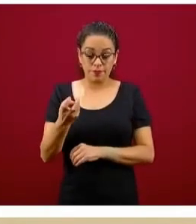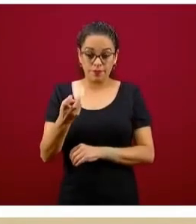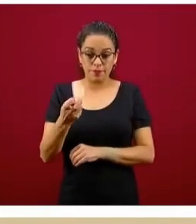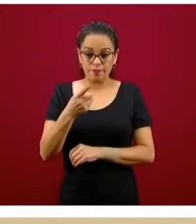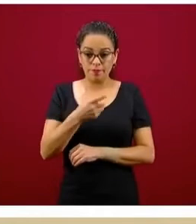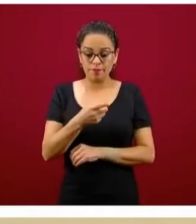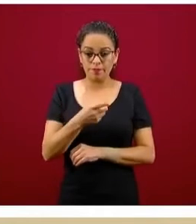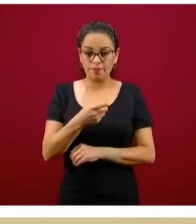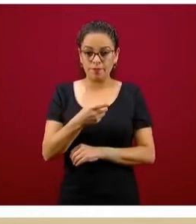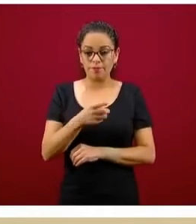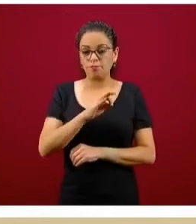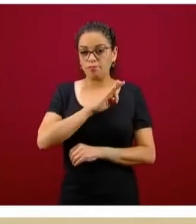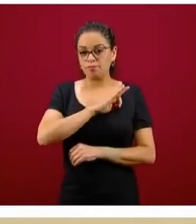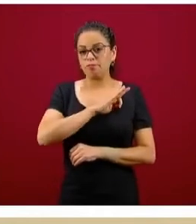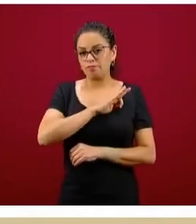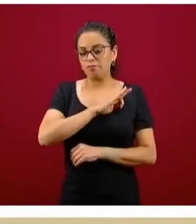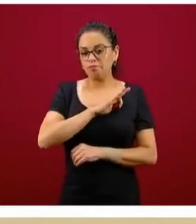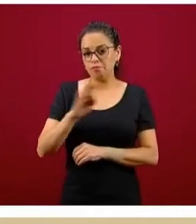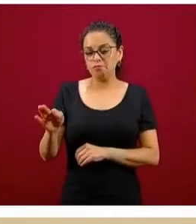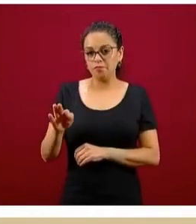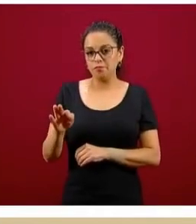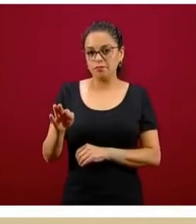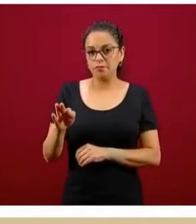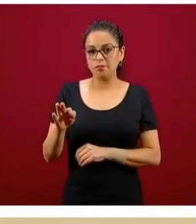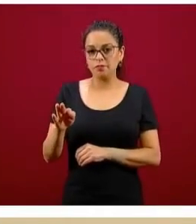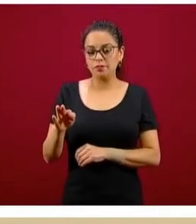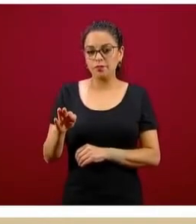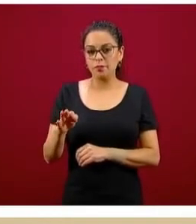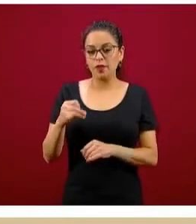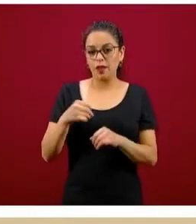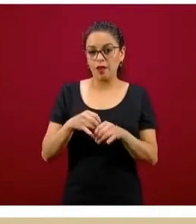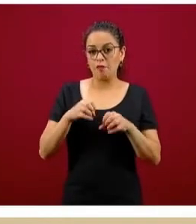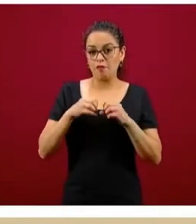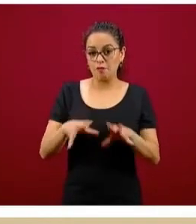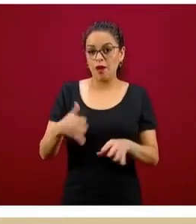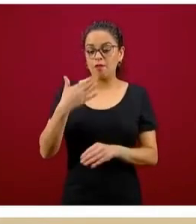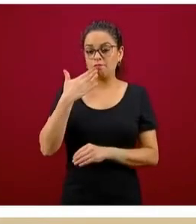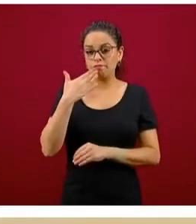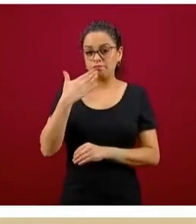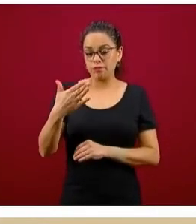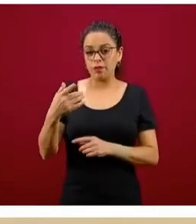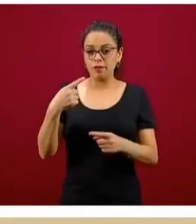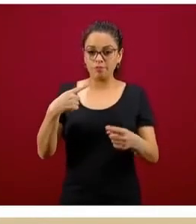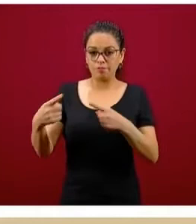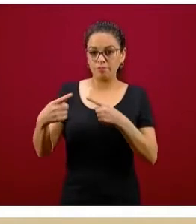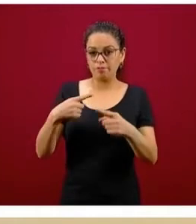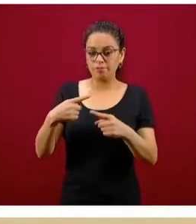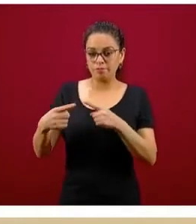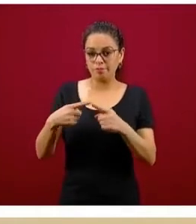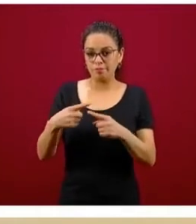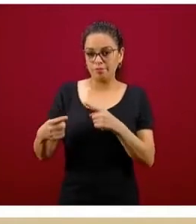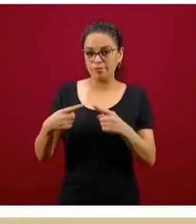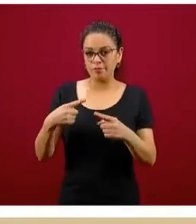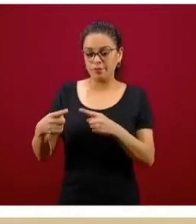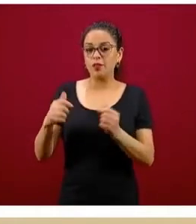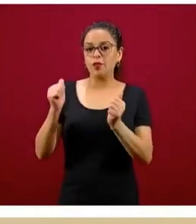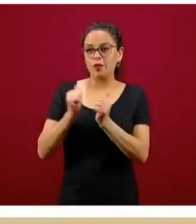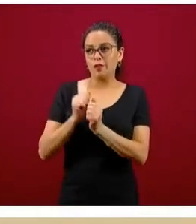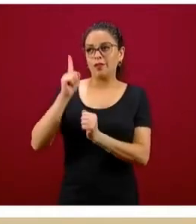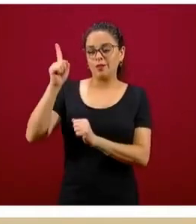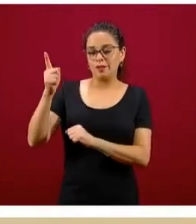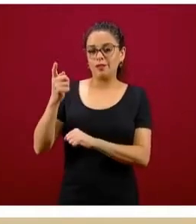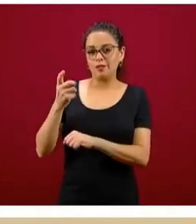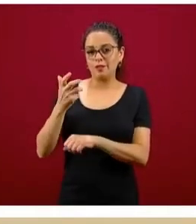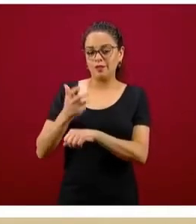y la intensa flujo de información con Estados Unidos, tener